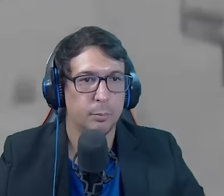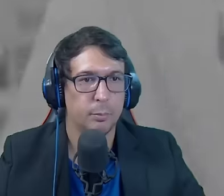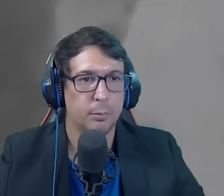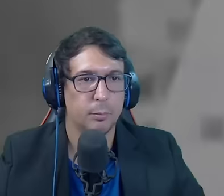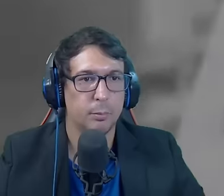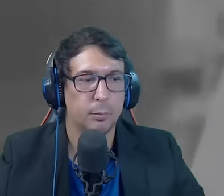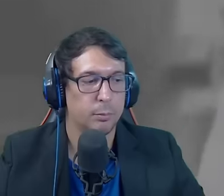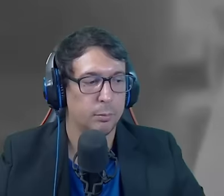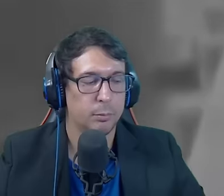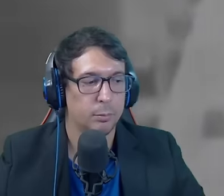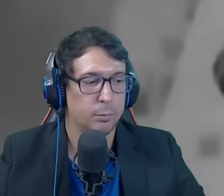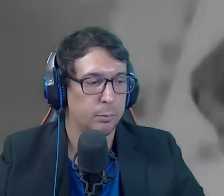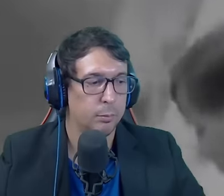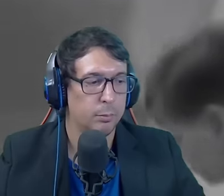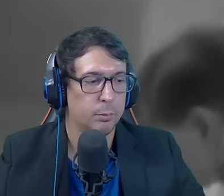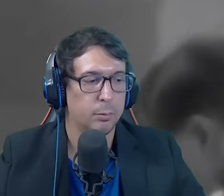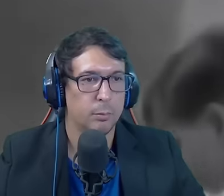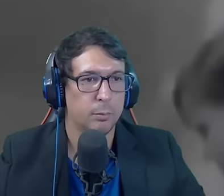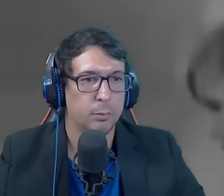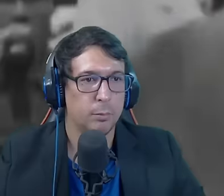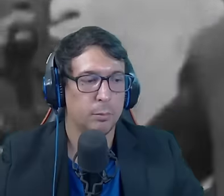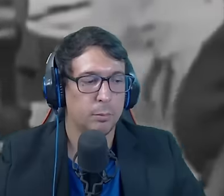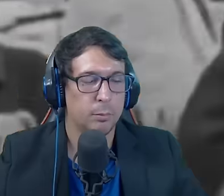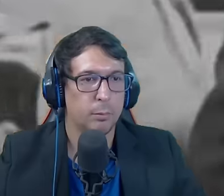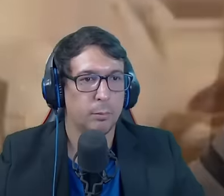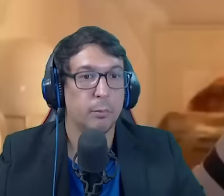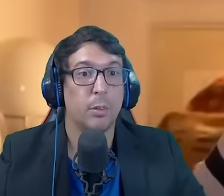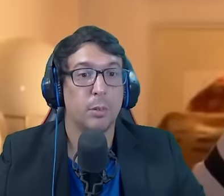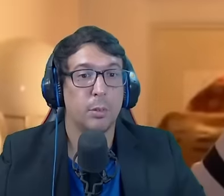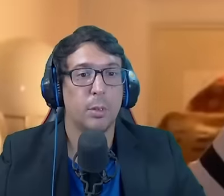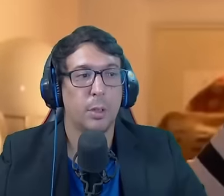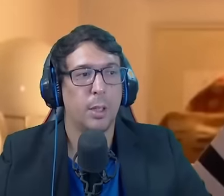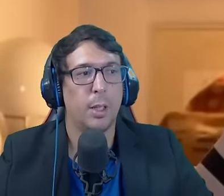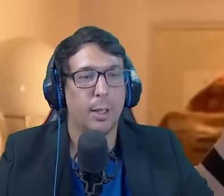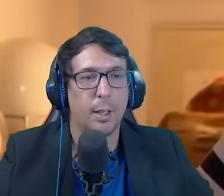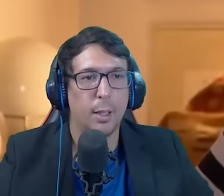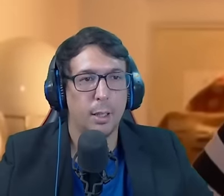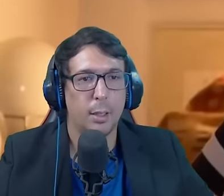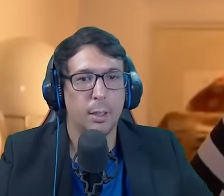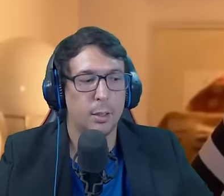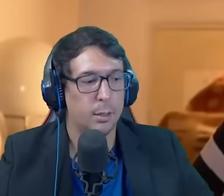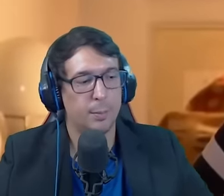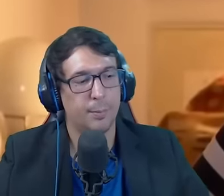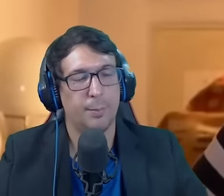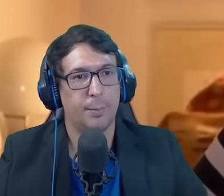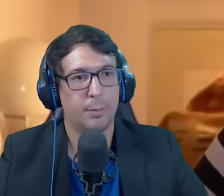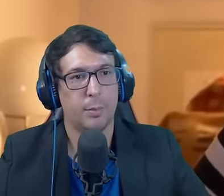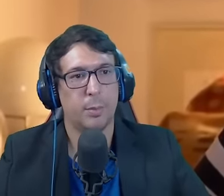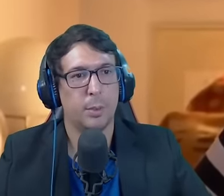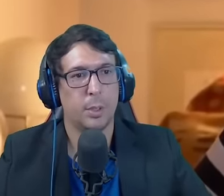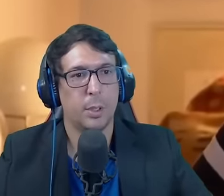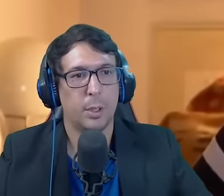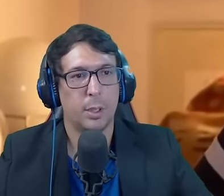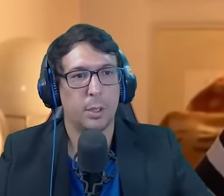Y entonces ahí toman este barco, que es un barco carguero, adaptado, entre comillas, a meter a 2.200